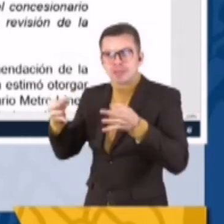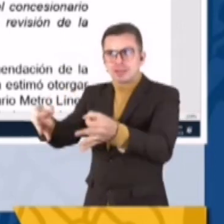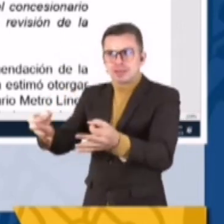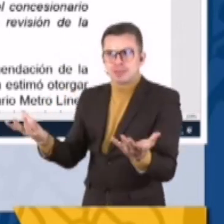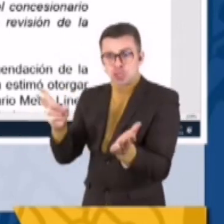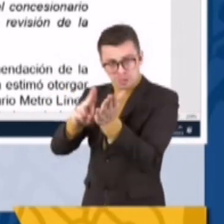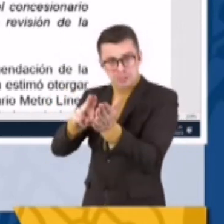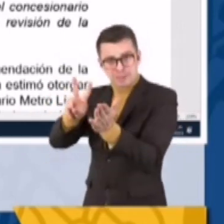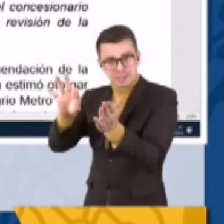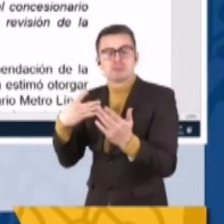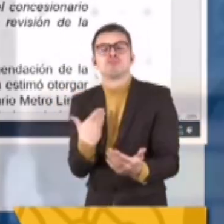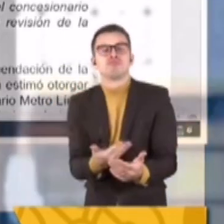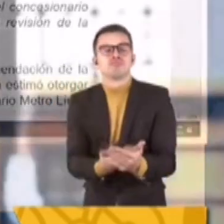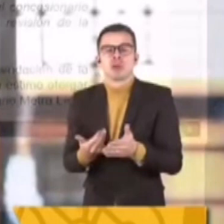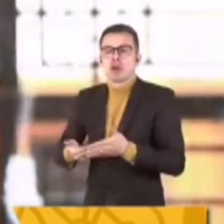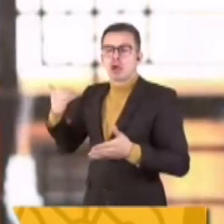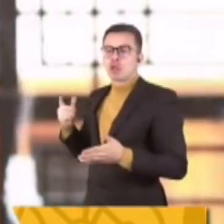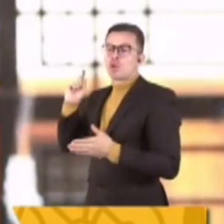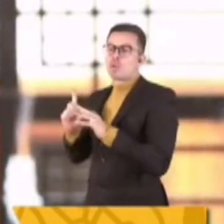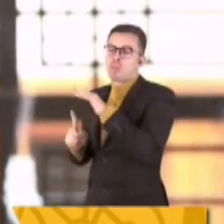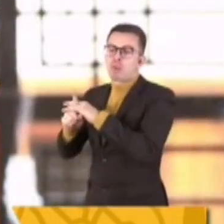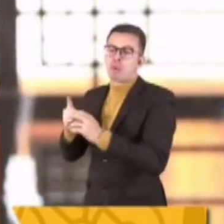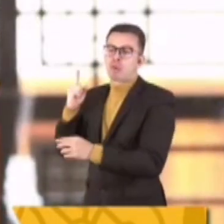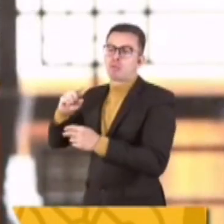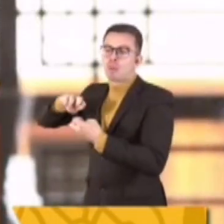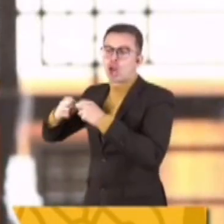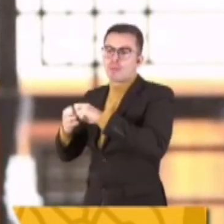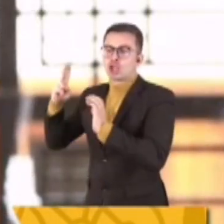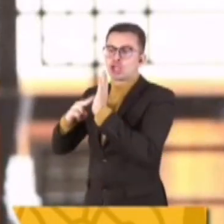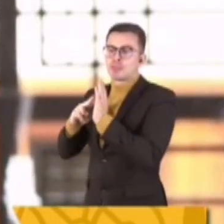2023 no nos pueden venir a argumentar problemas con el COVID que se terminó en el 2021.